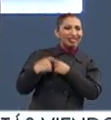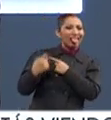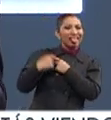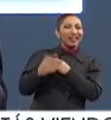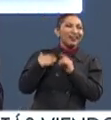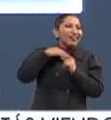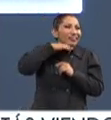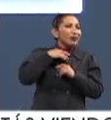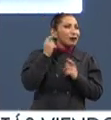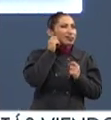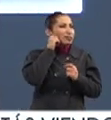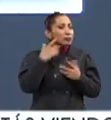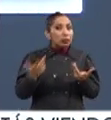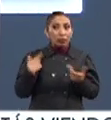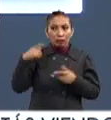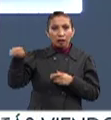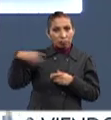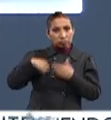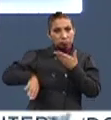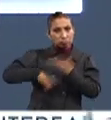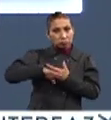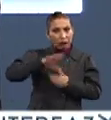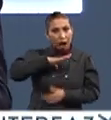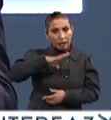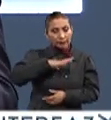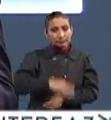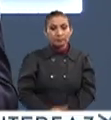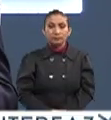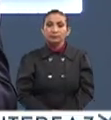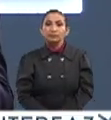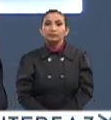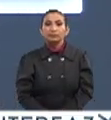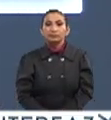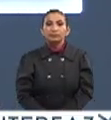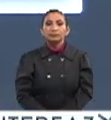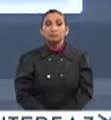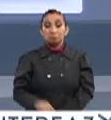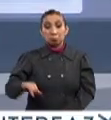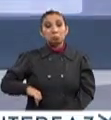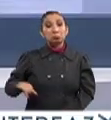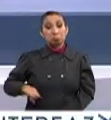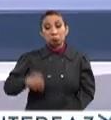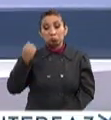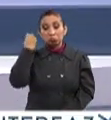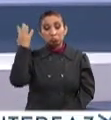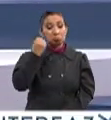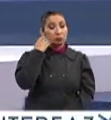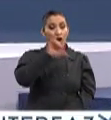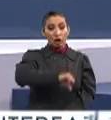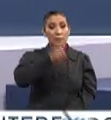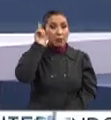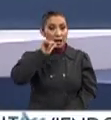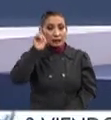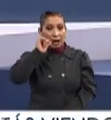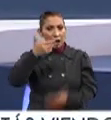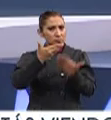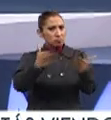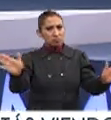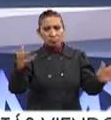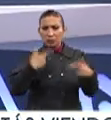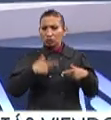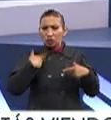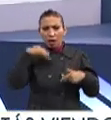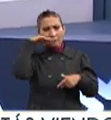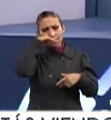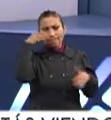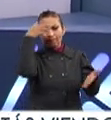violencia que no se dan cuenta en qué momento están siendo objeto de la misma. Claro, claro. Pues interesante estos foros también, hoy y mañana. Hoy y mañana a las 11 de la mañana,